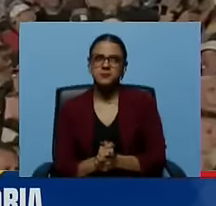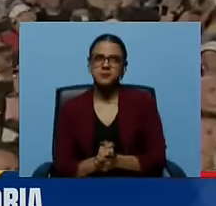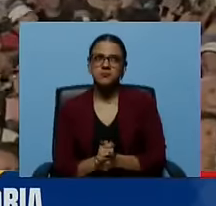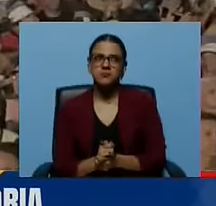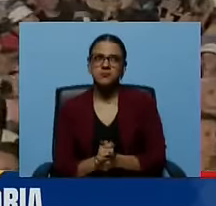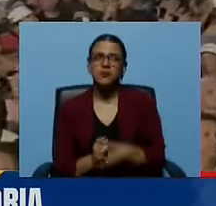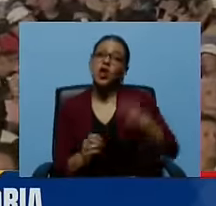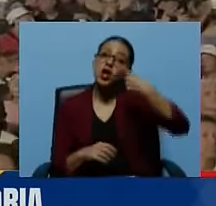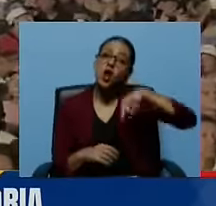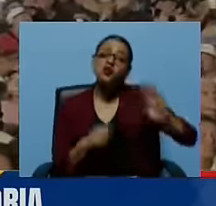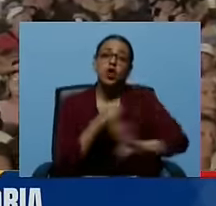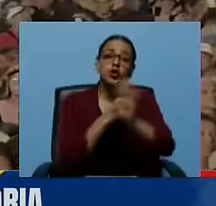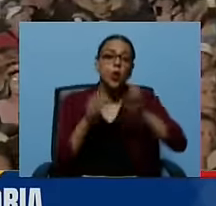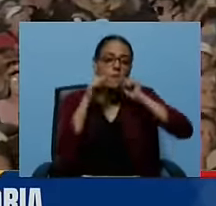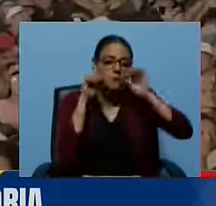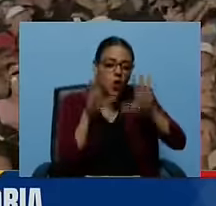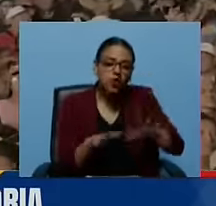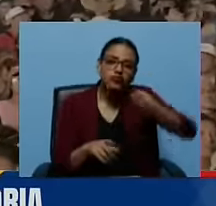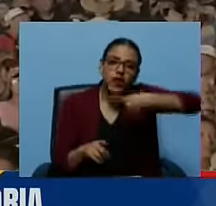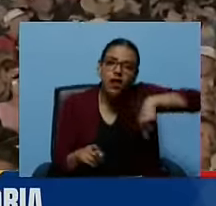Estamos protegidos, compadre.